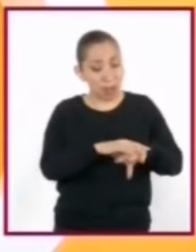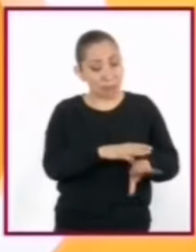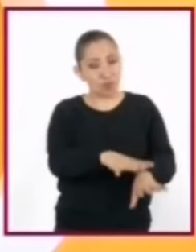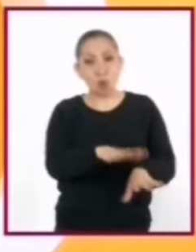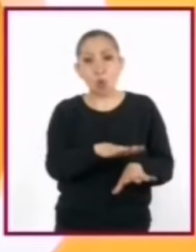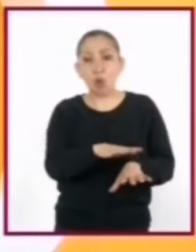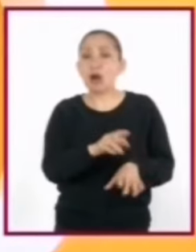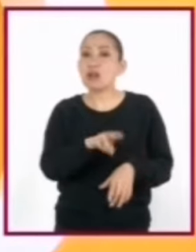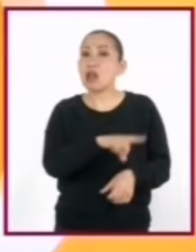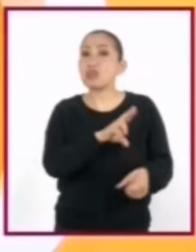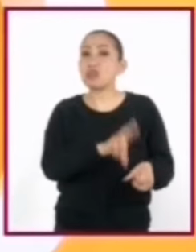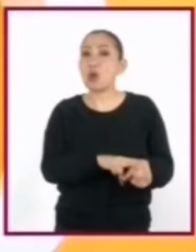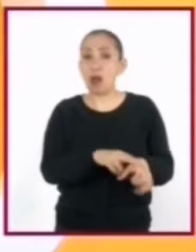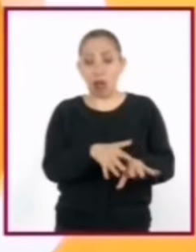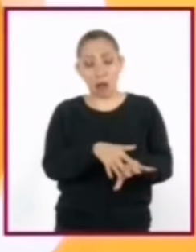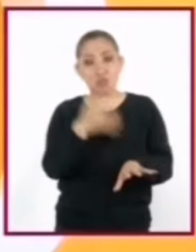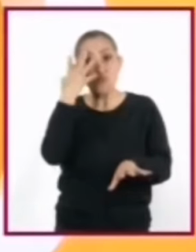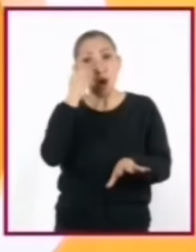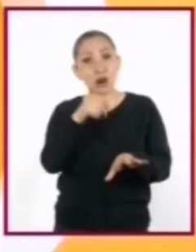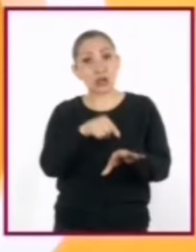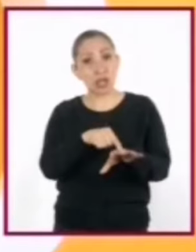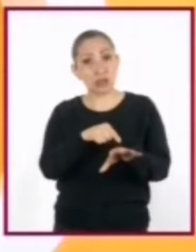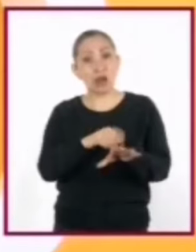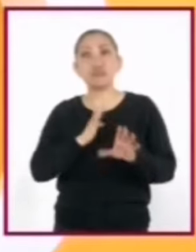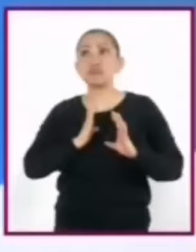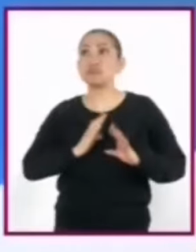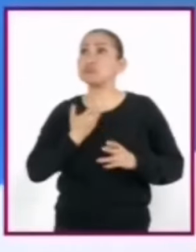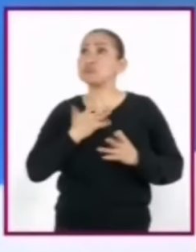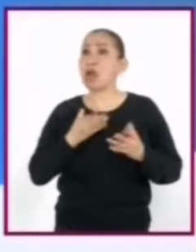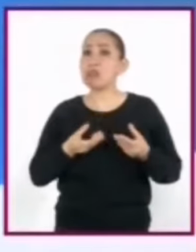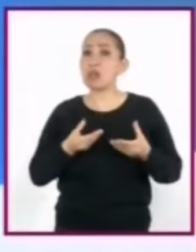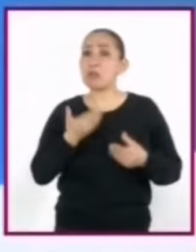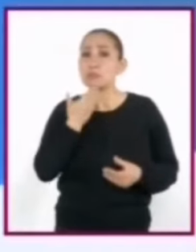apariencia natural, la estética y la comodidad.